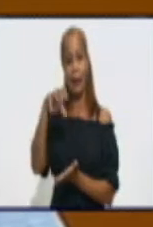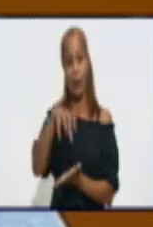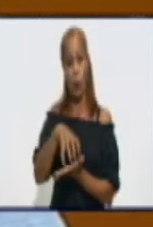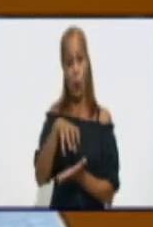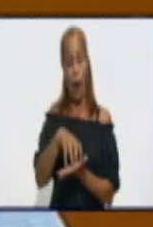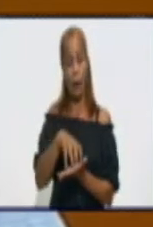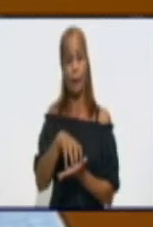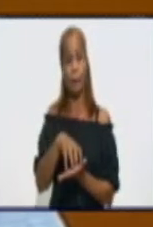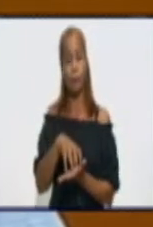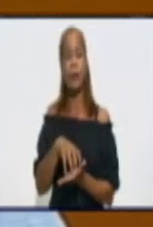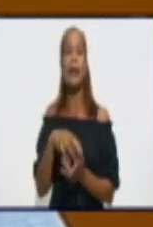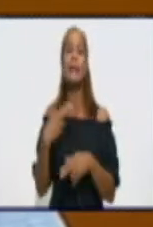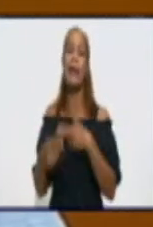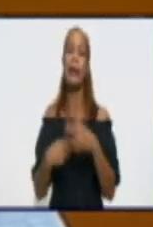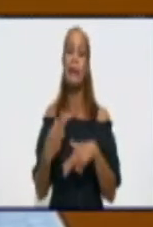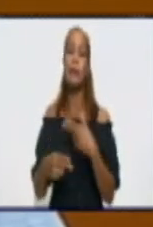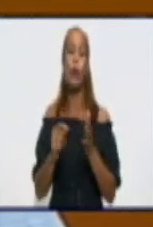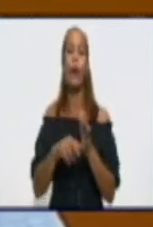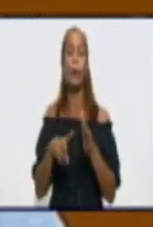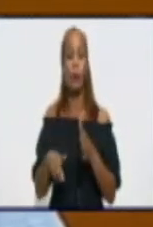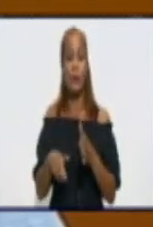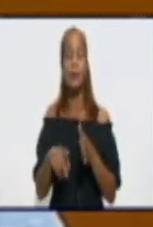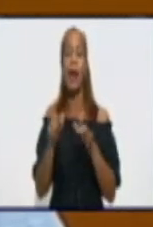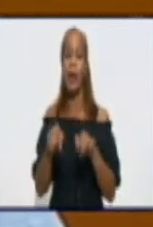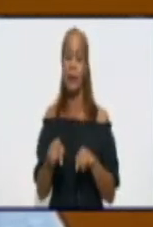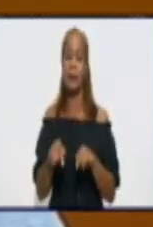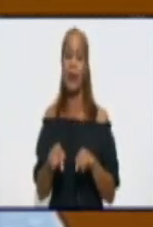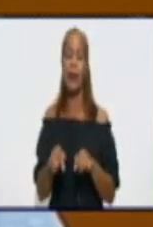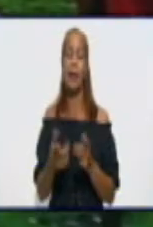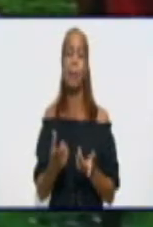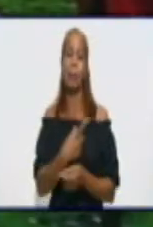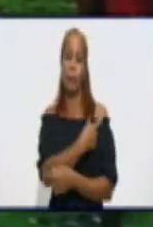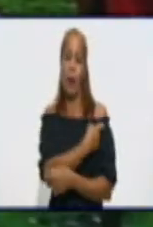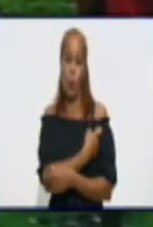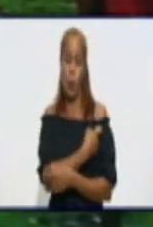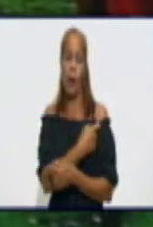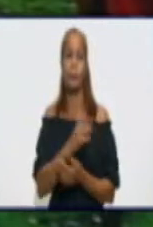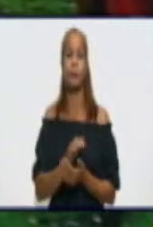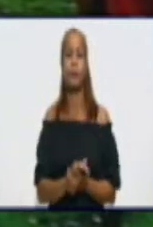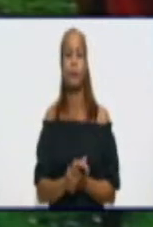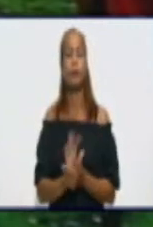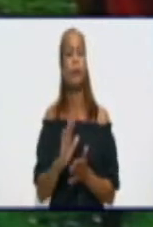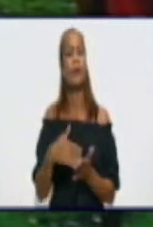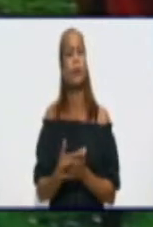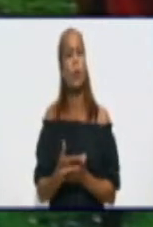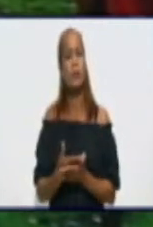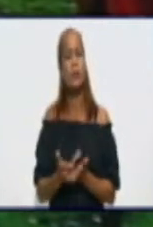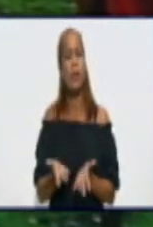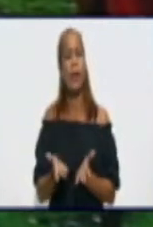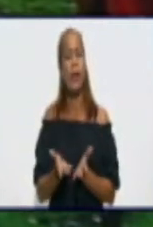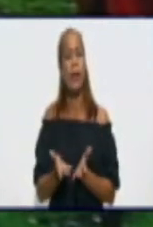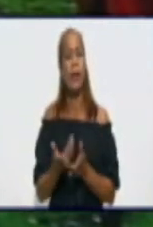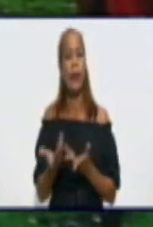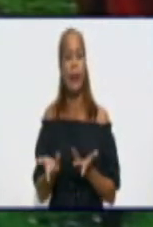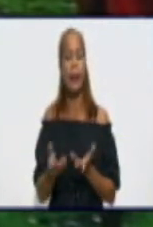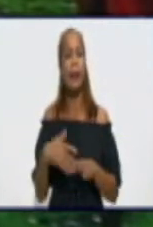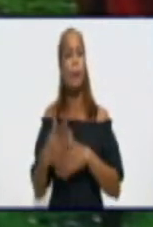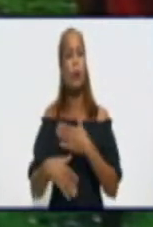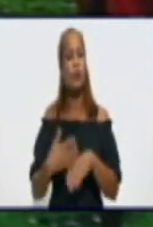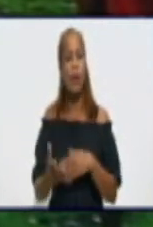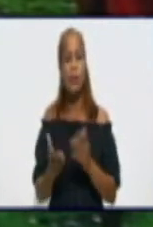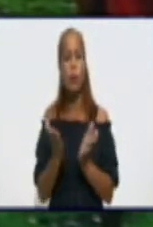estableció en la provincia de este candidato vacunal. En el caso del estudio fase 3 del candidato